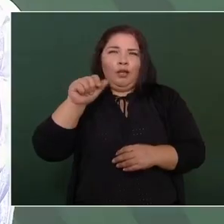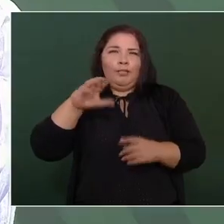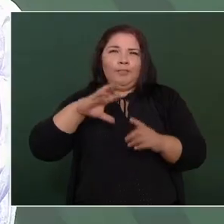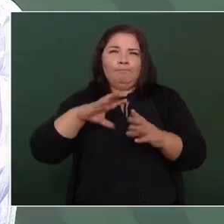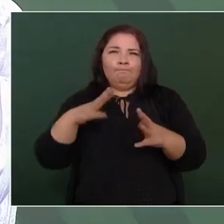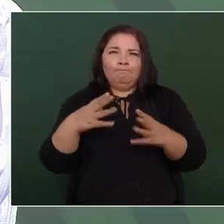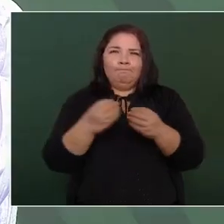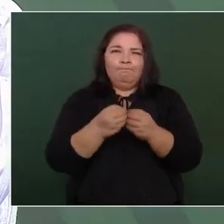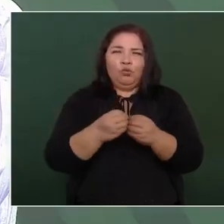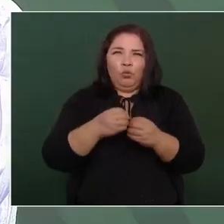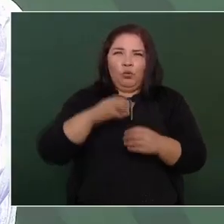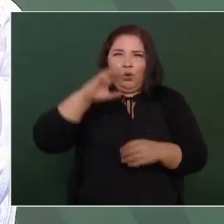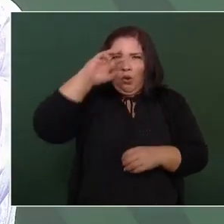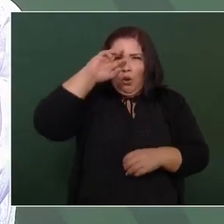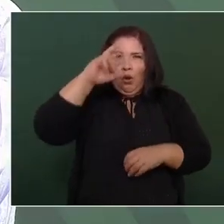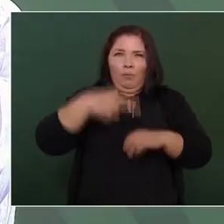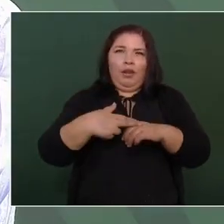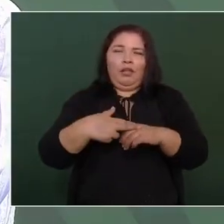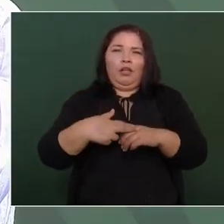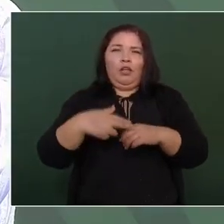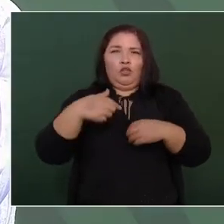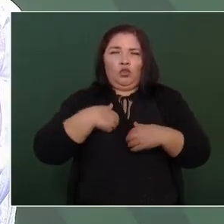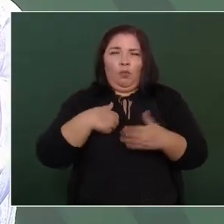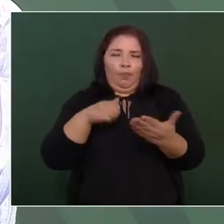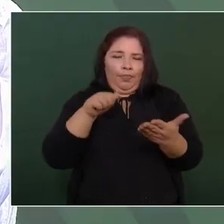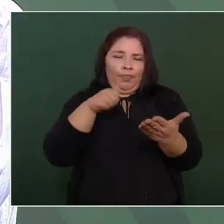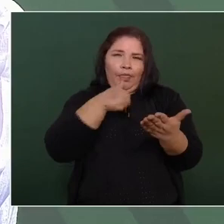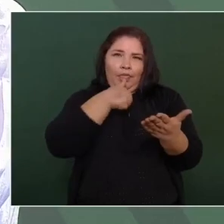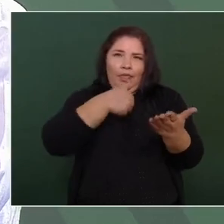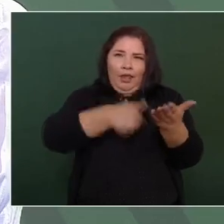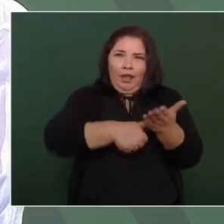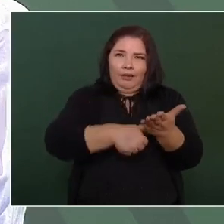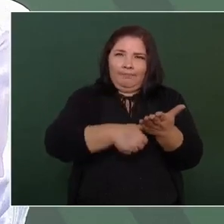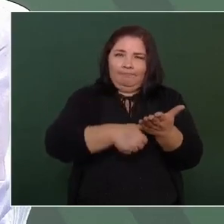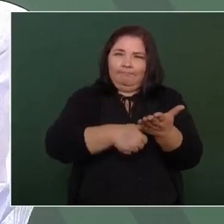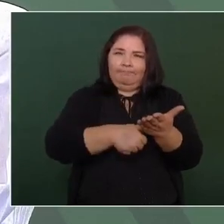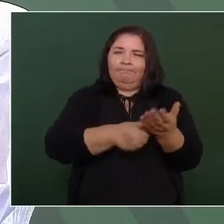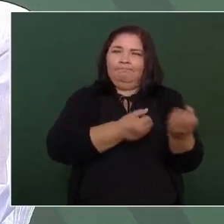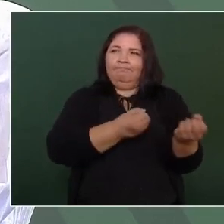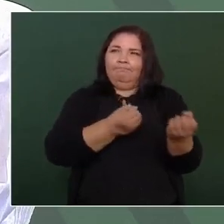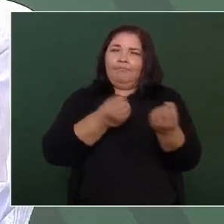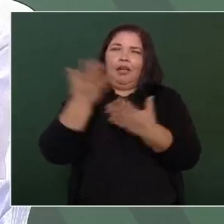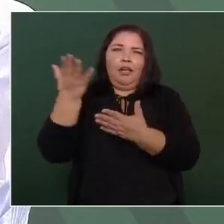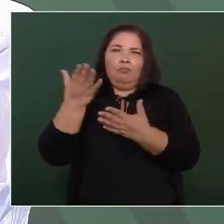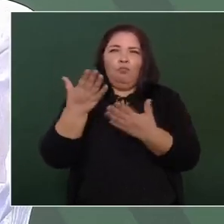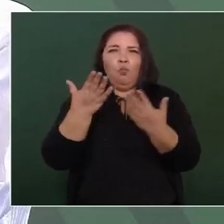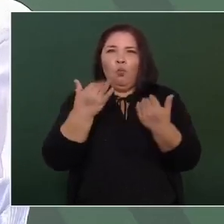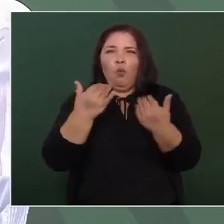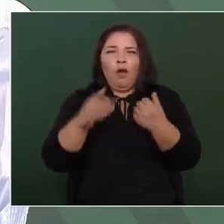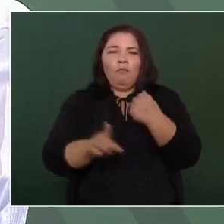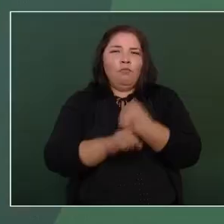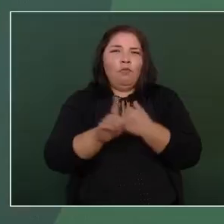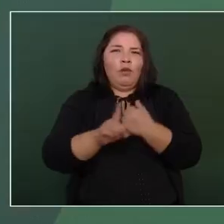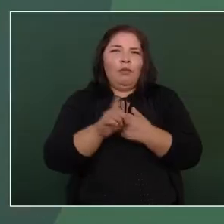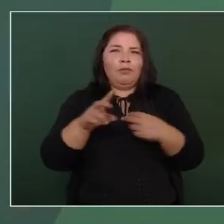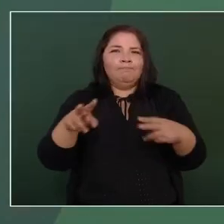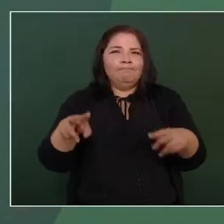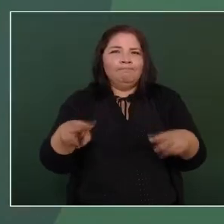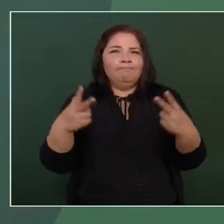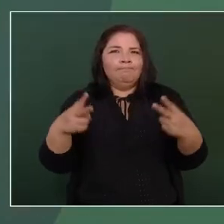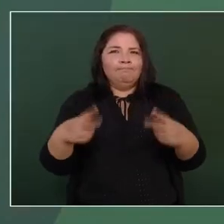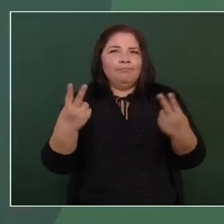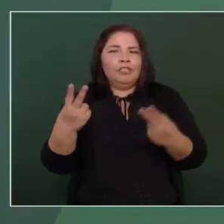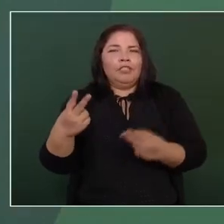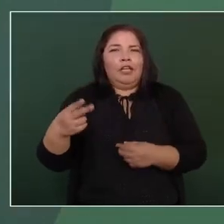Europea. Muy bien. Le mandé una carta y ya también no hay problema en la comercialización